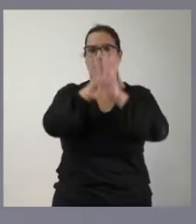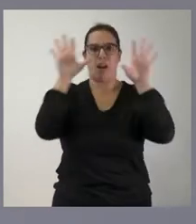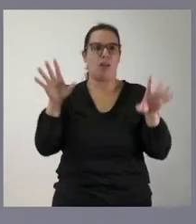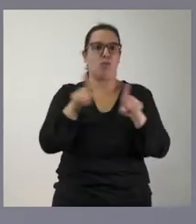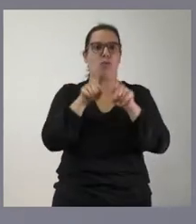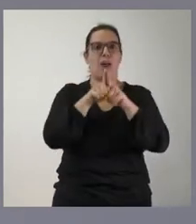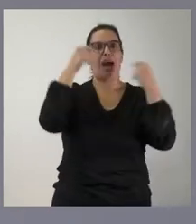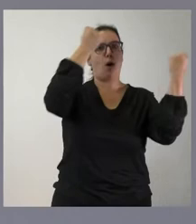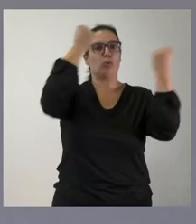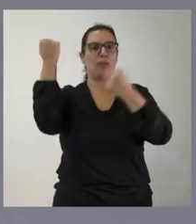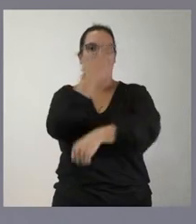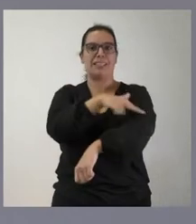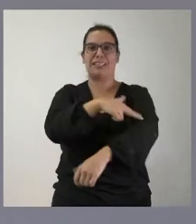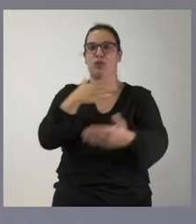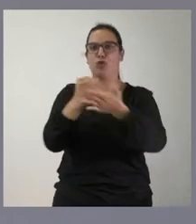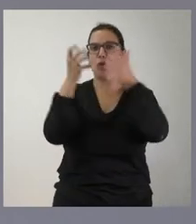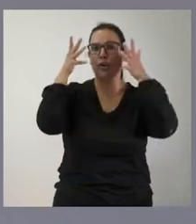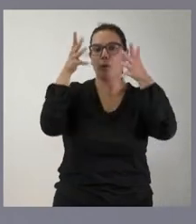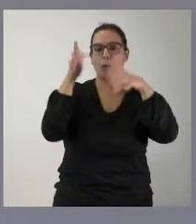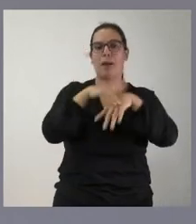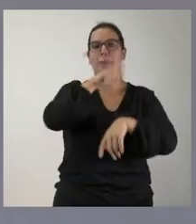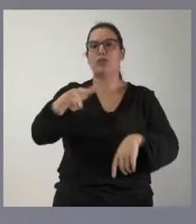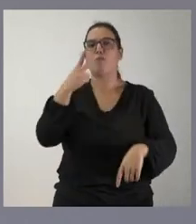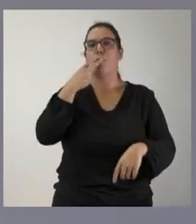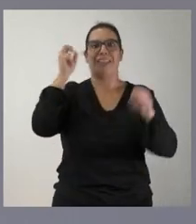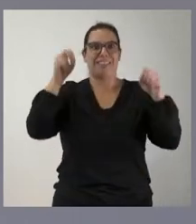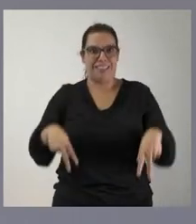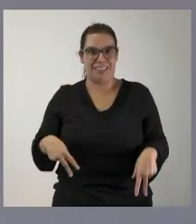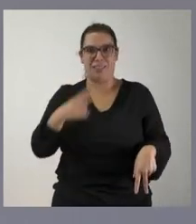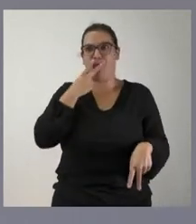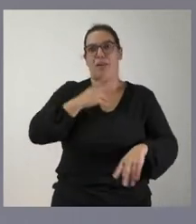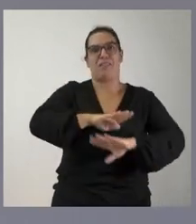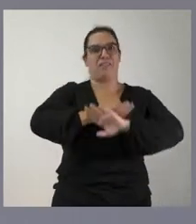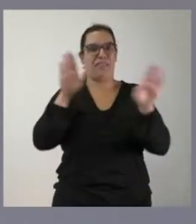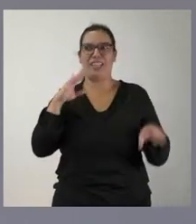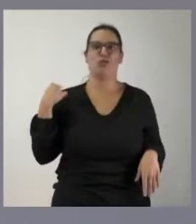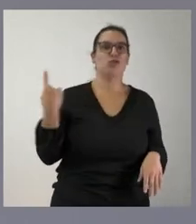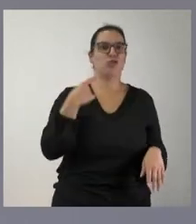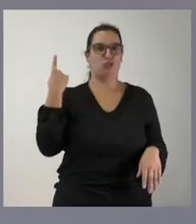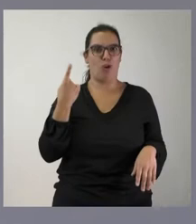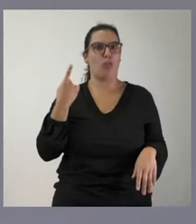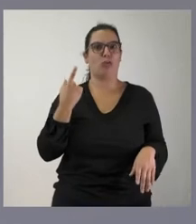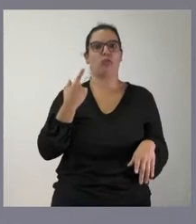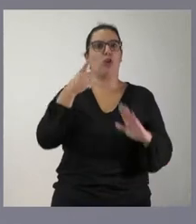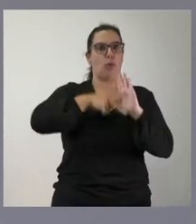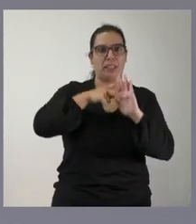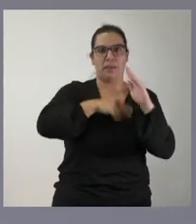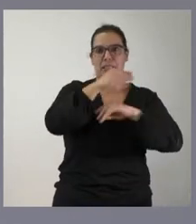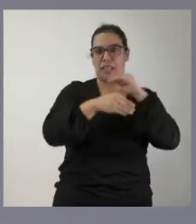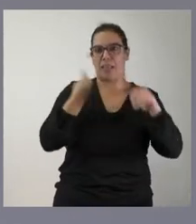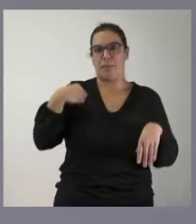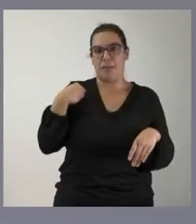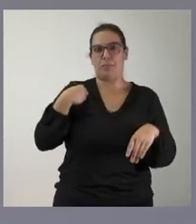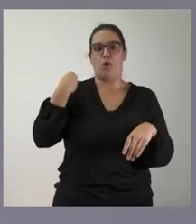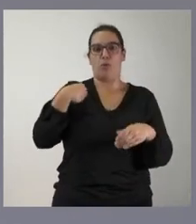todas las autoridades sanitarias para que se deje de fumar y de hecho toda la normativa va en esa dirección las propias cajetillas de